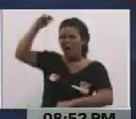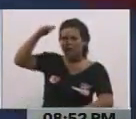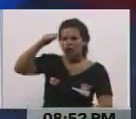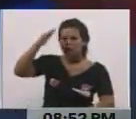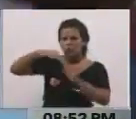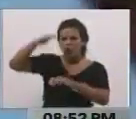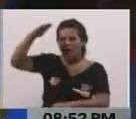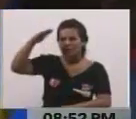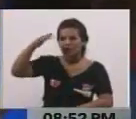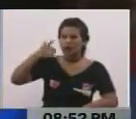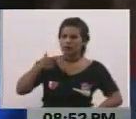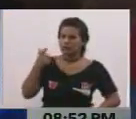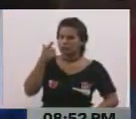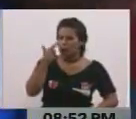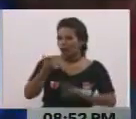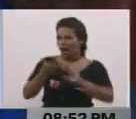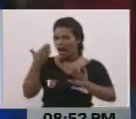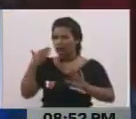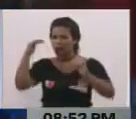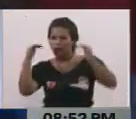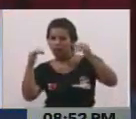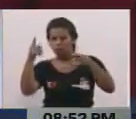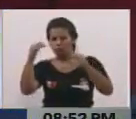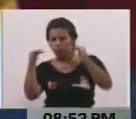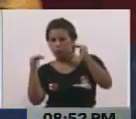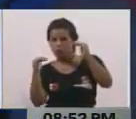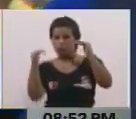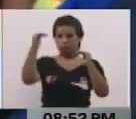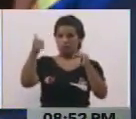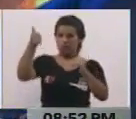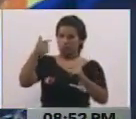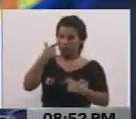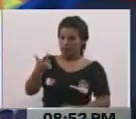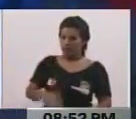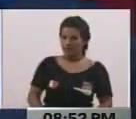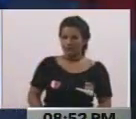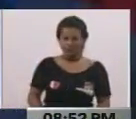última vez que te vi, estás más alta. Bueno, yo sí me veo igualita,